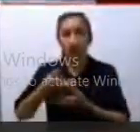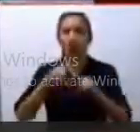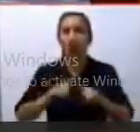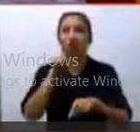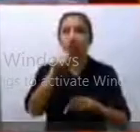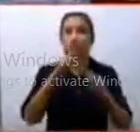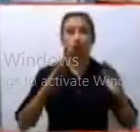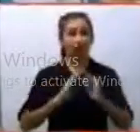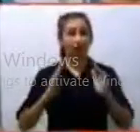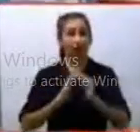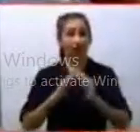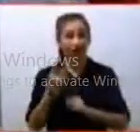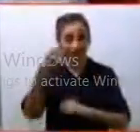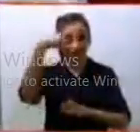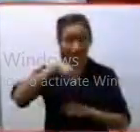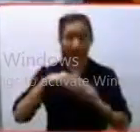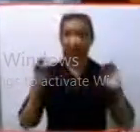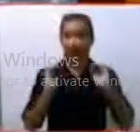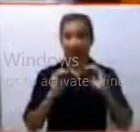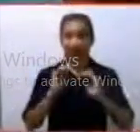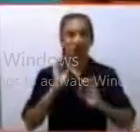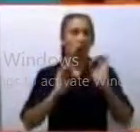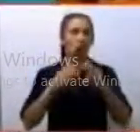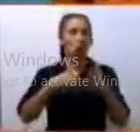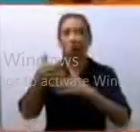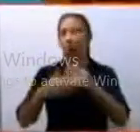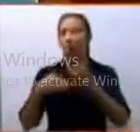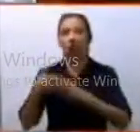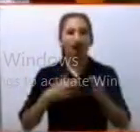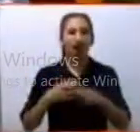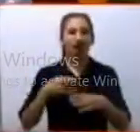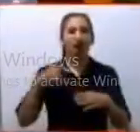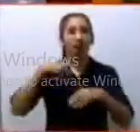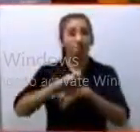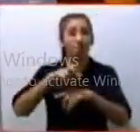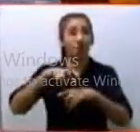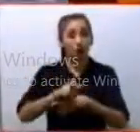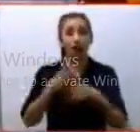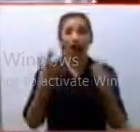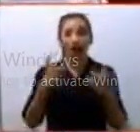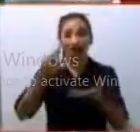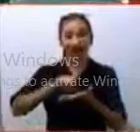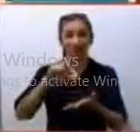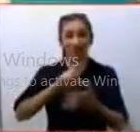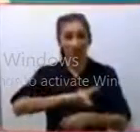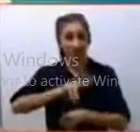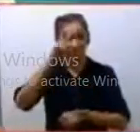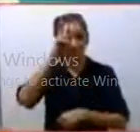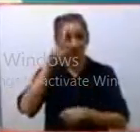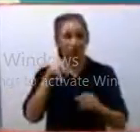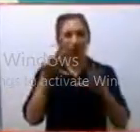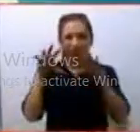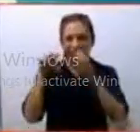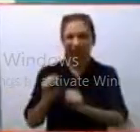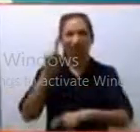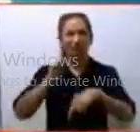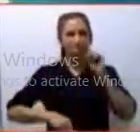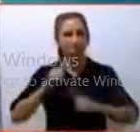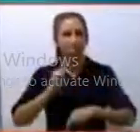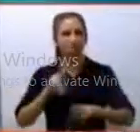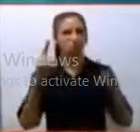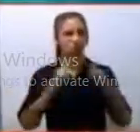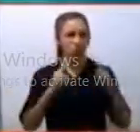casita aún no has venido a Promart o a cualquier Promart de Lima y el Perú para poder donar en la Teletón. Agarra a tu primo, a tu tío,